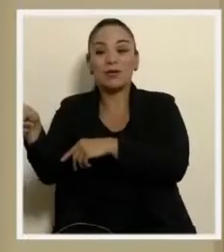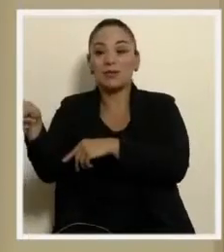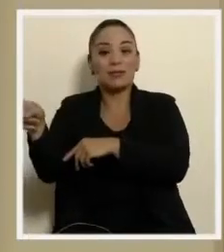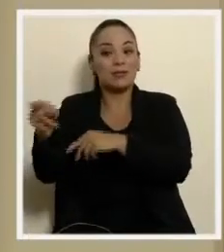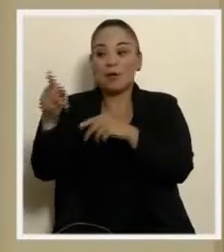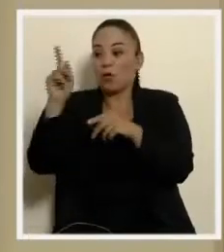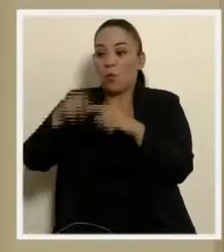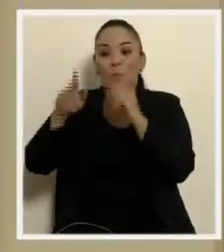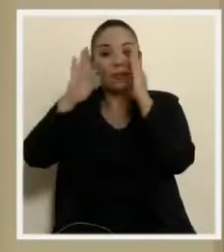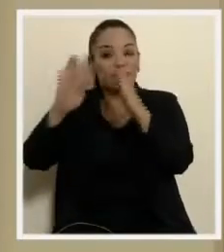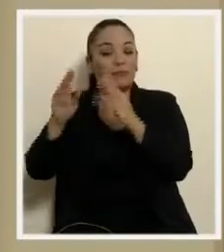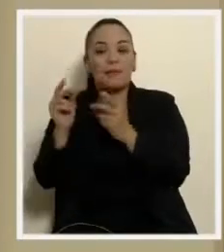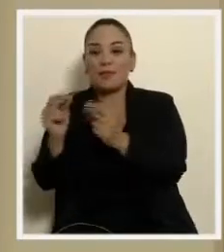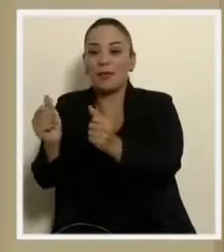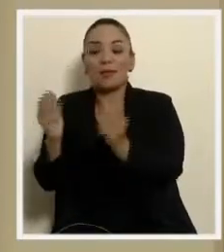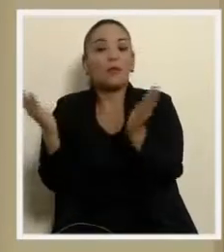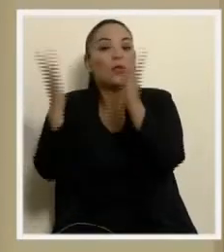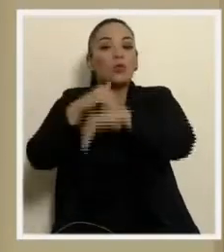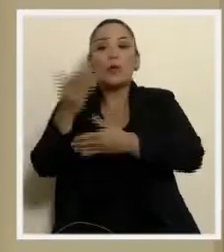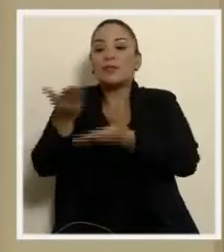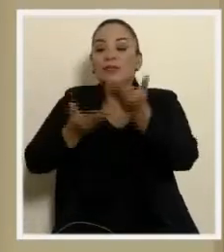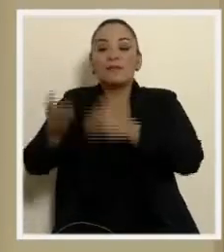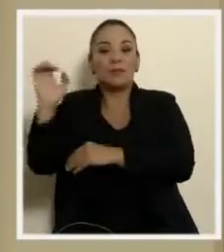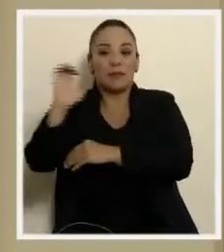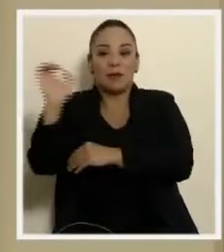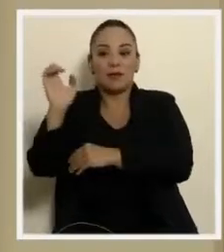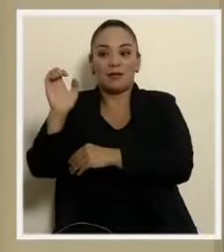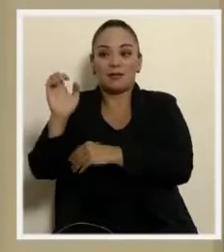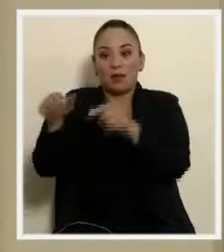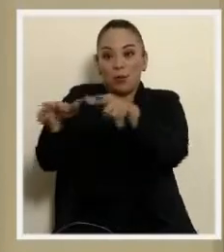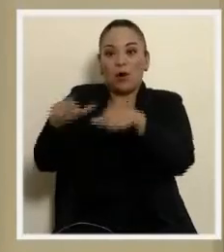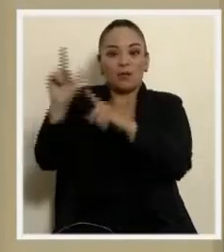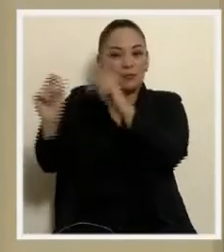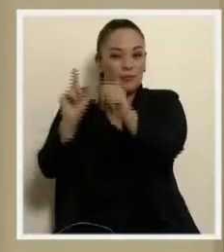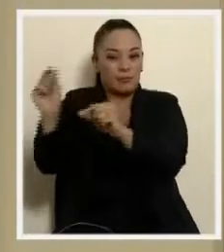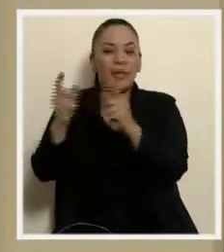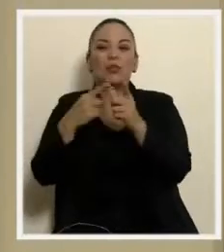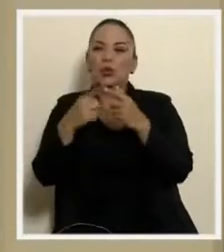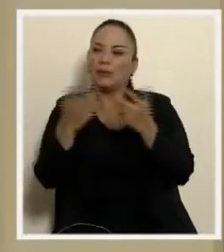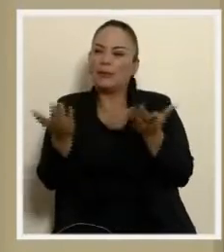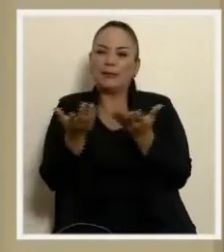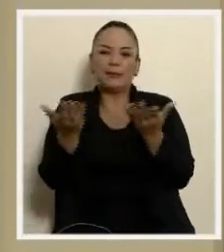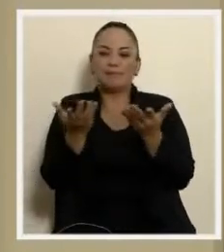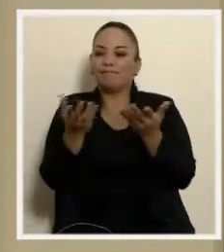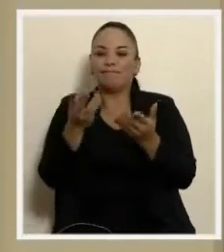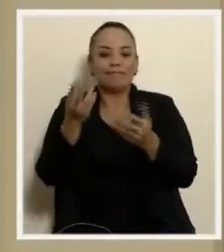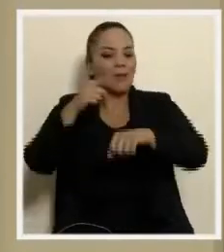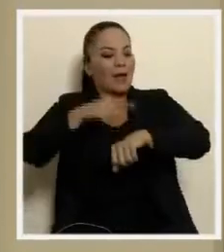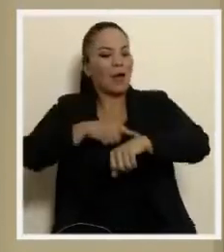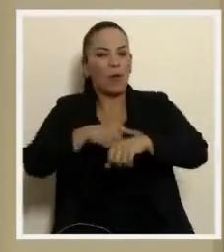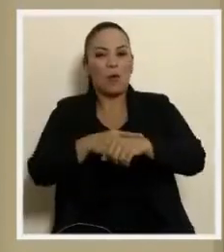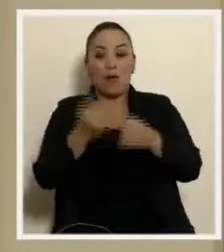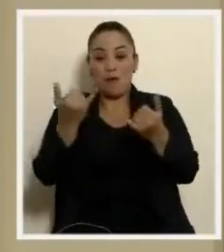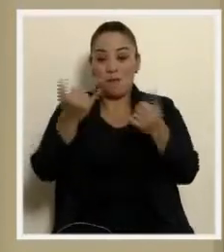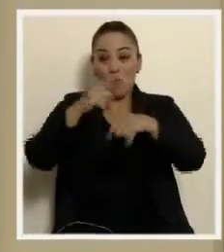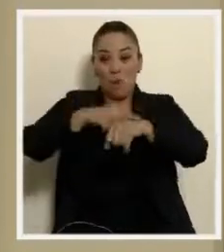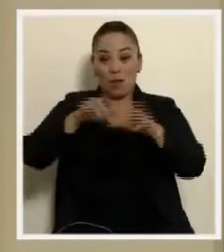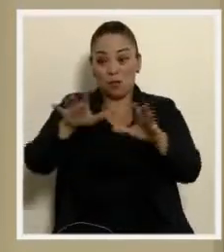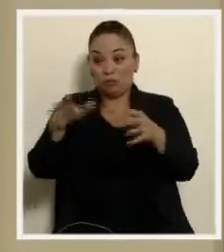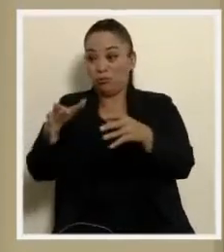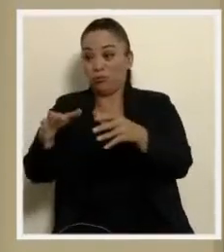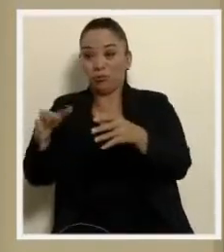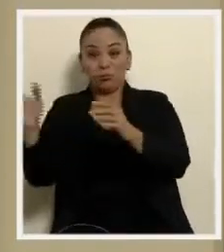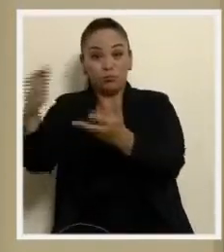atención inmediata porque no hay servicios de emergencia en esos sitios también. No es momento de aglomerarnos, es momento